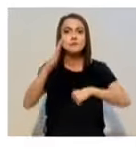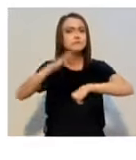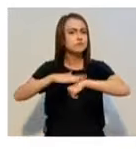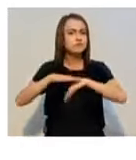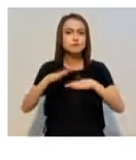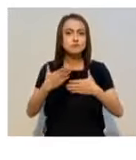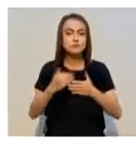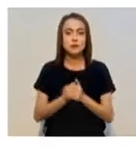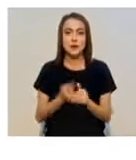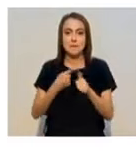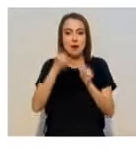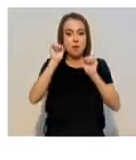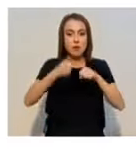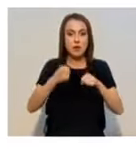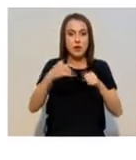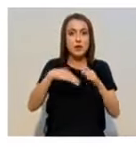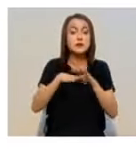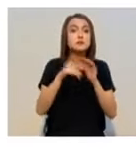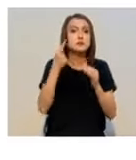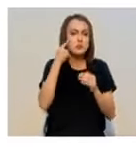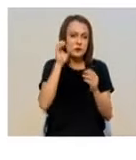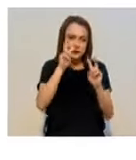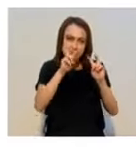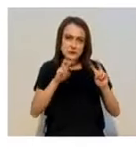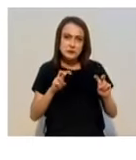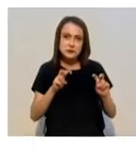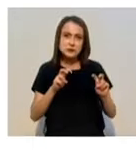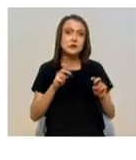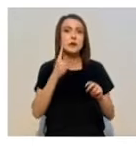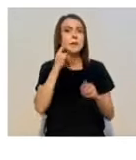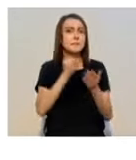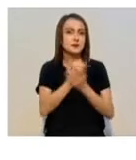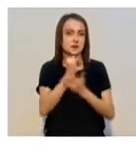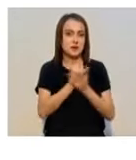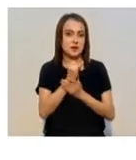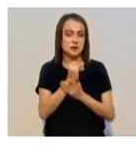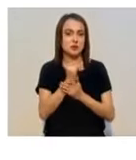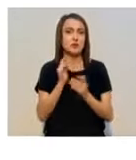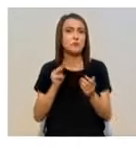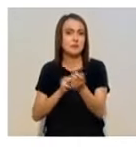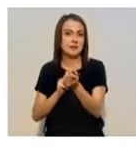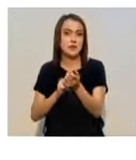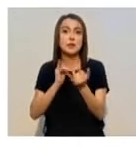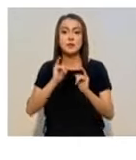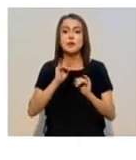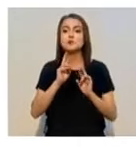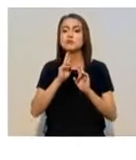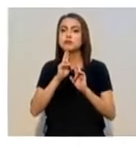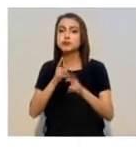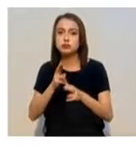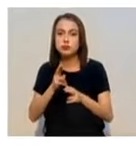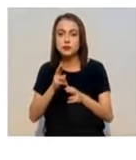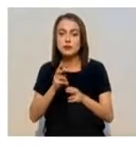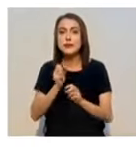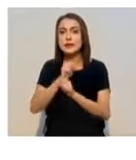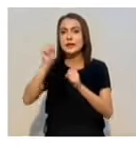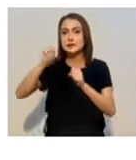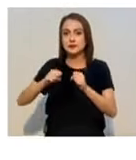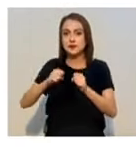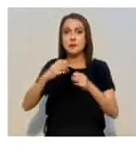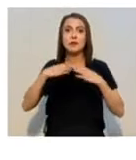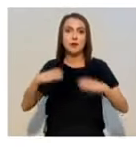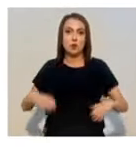autorizando son para estudios de investigación biomédica, para estudios de respuesta del sistema de defensa, del